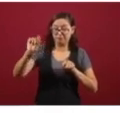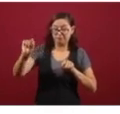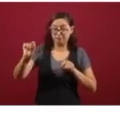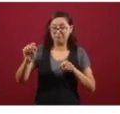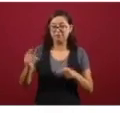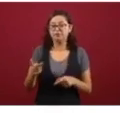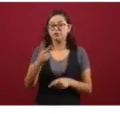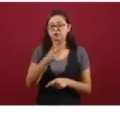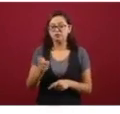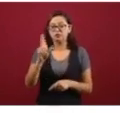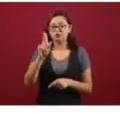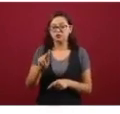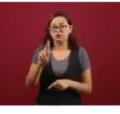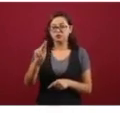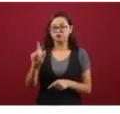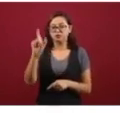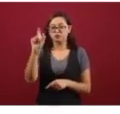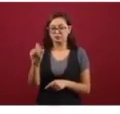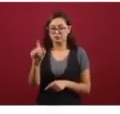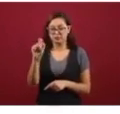2.820 megawatts.